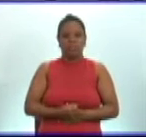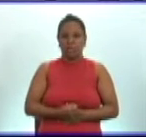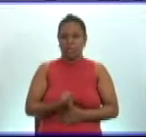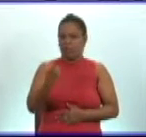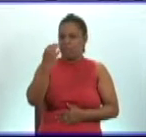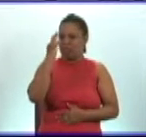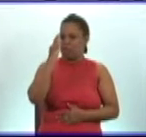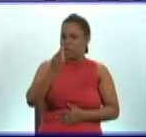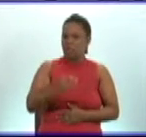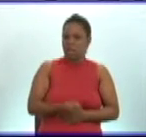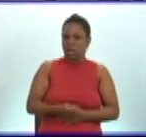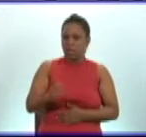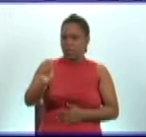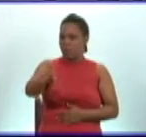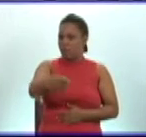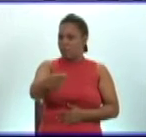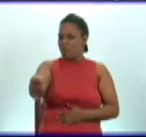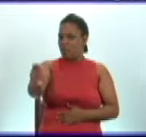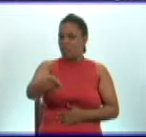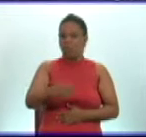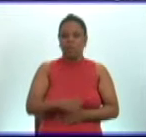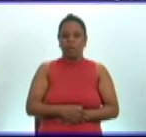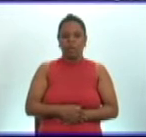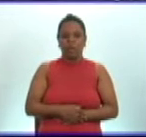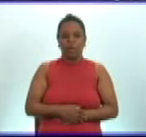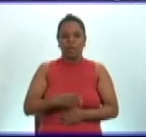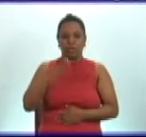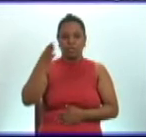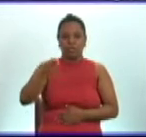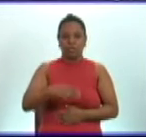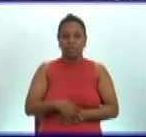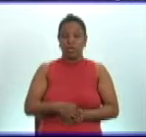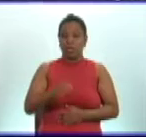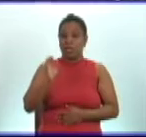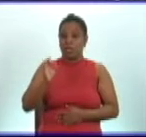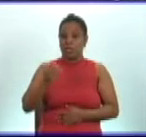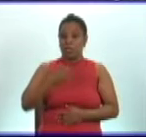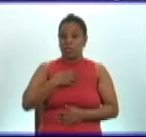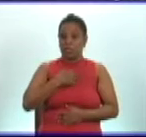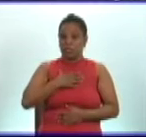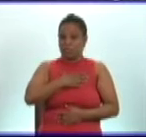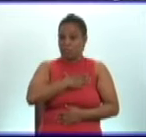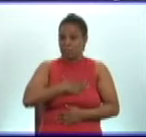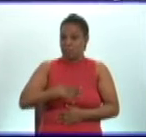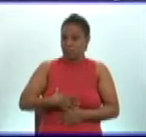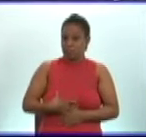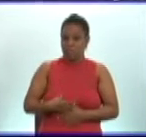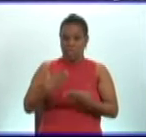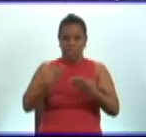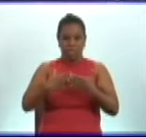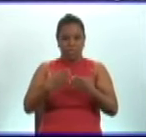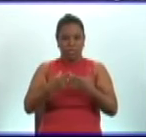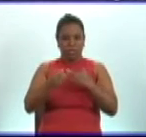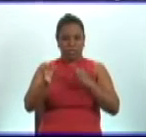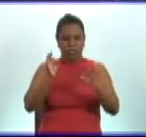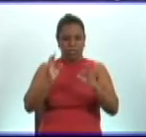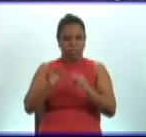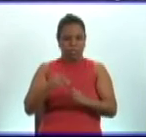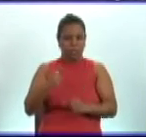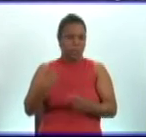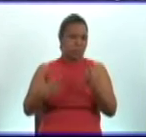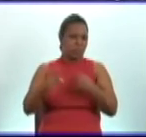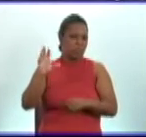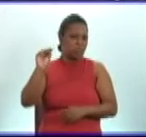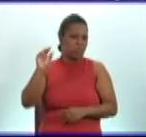hasta allá. ¿Es verdad que llevaba una malla de metal puesta por debajo de la ropa para protegerse? Eso dicen. El duelo